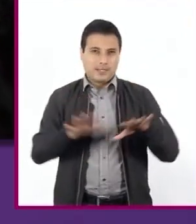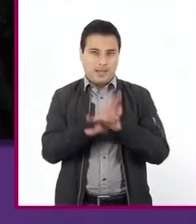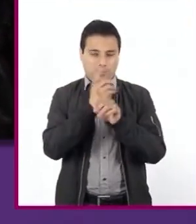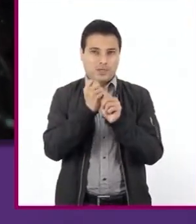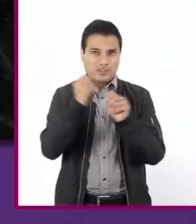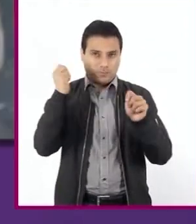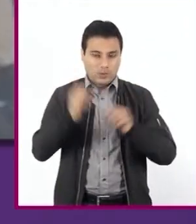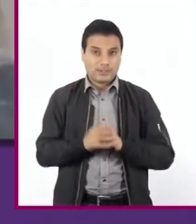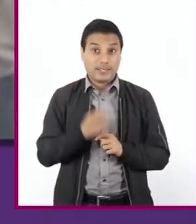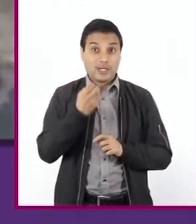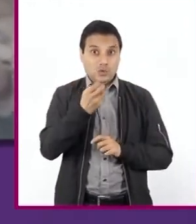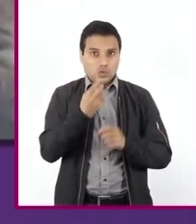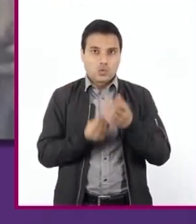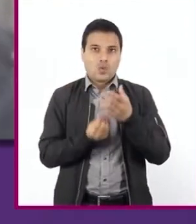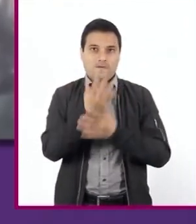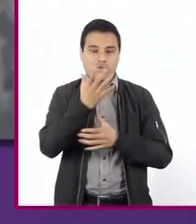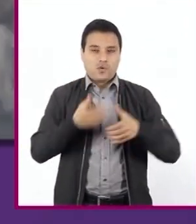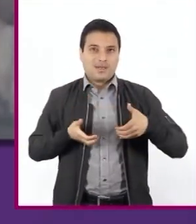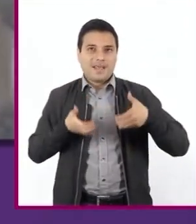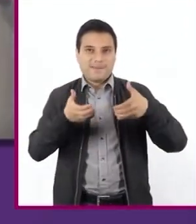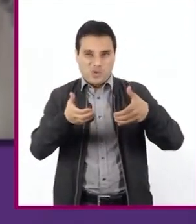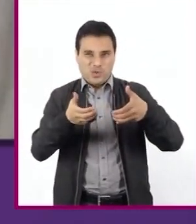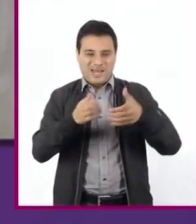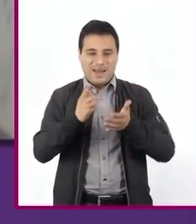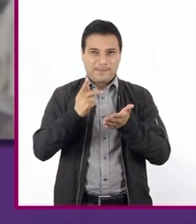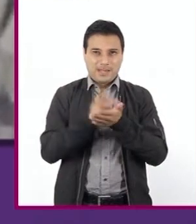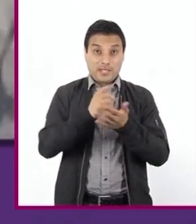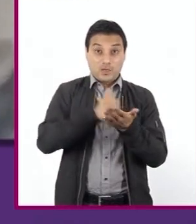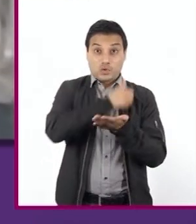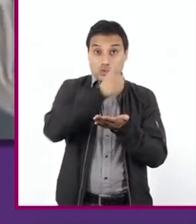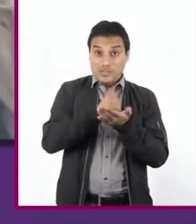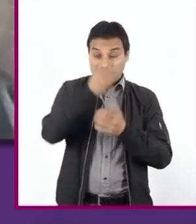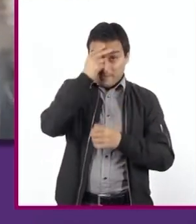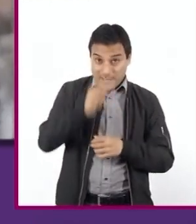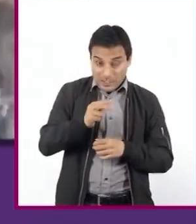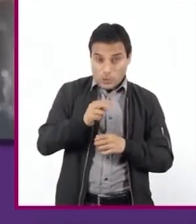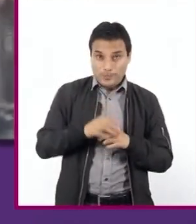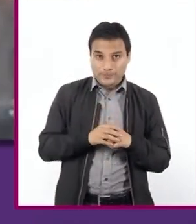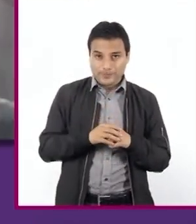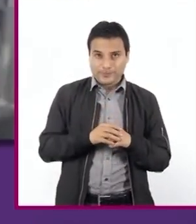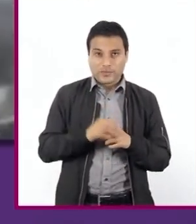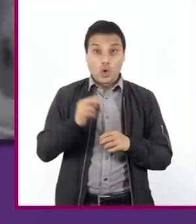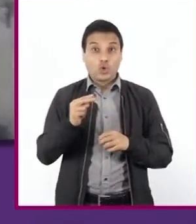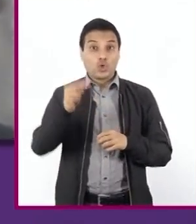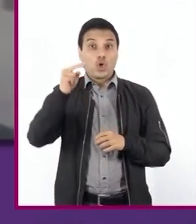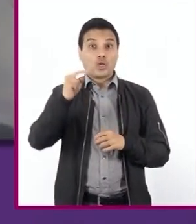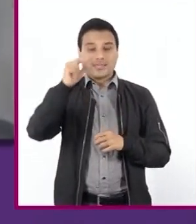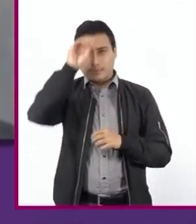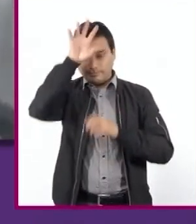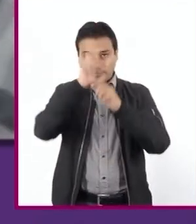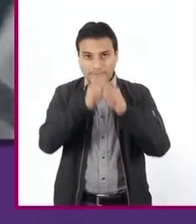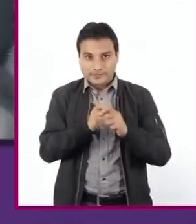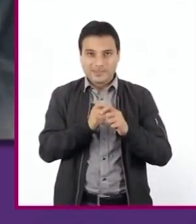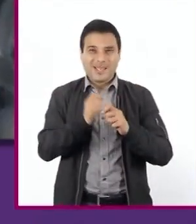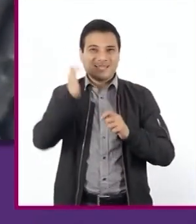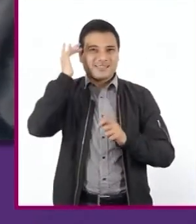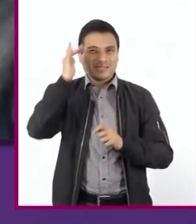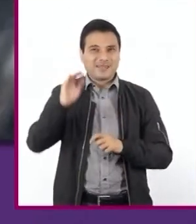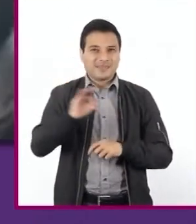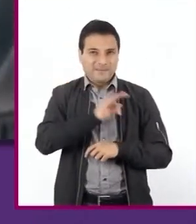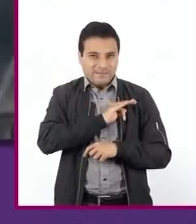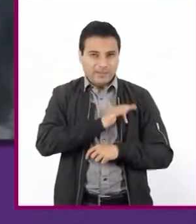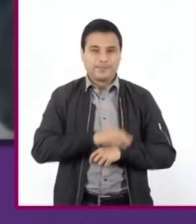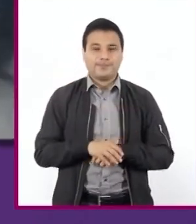red de caminos, Camino de la Plata, que va a ligar la Ciudad de México con los centros mineros del norte, llegando hasta Santa Fe y al